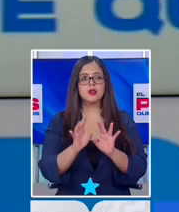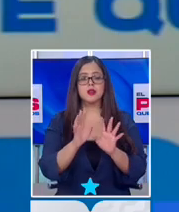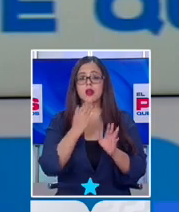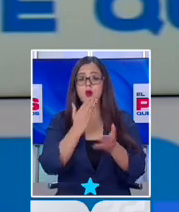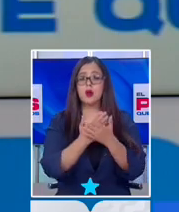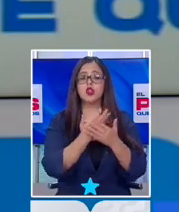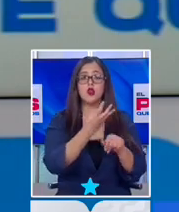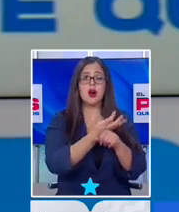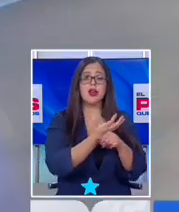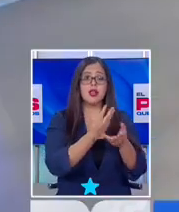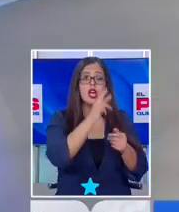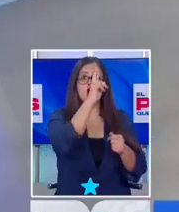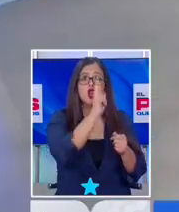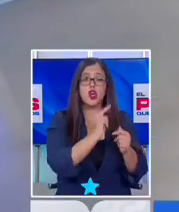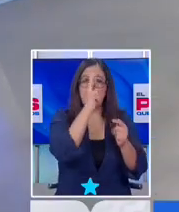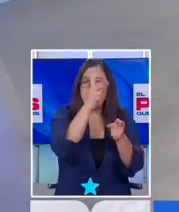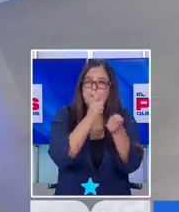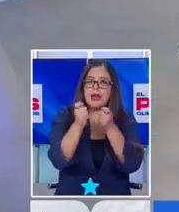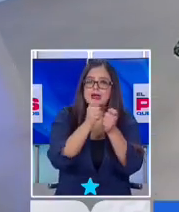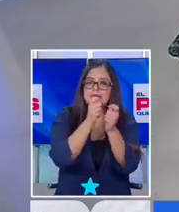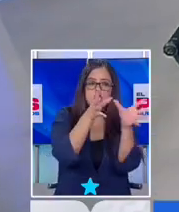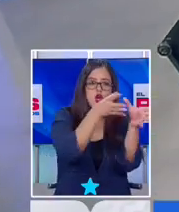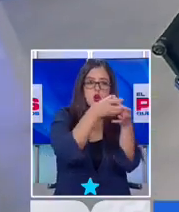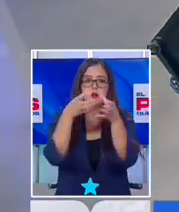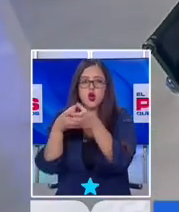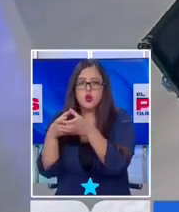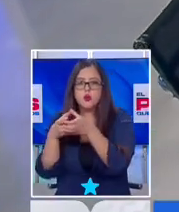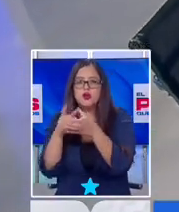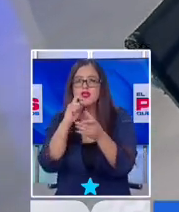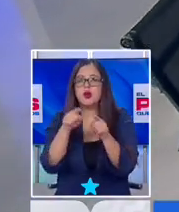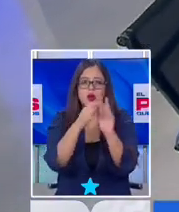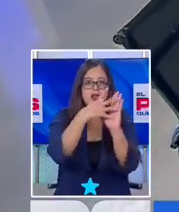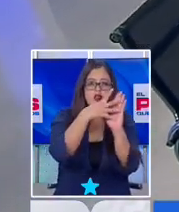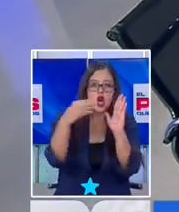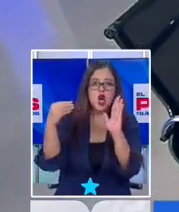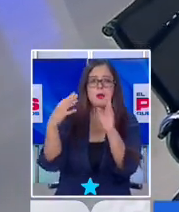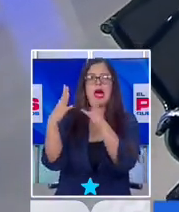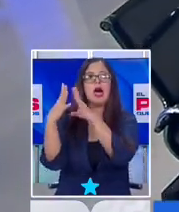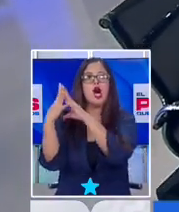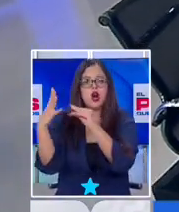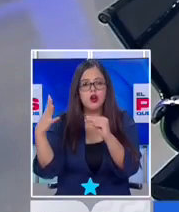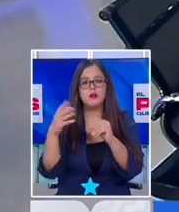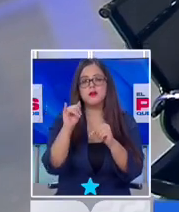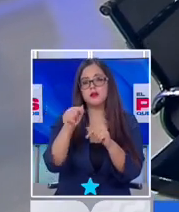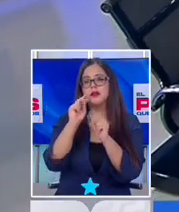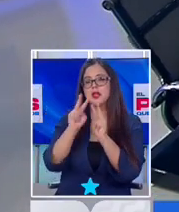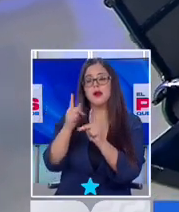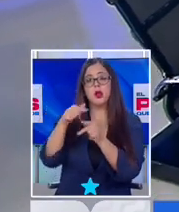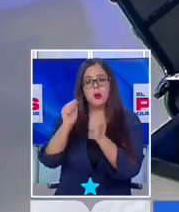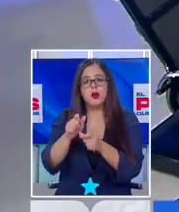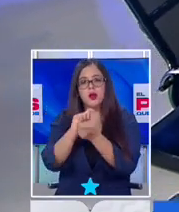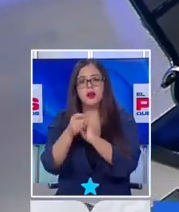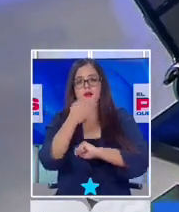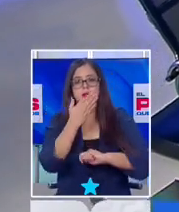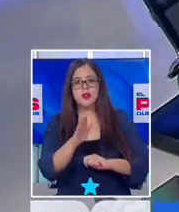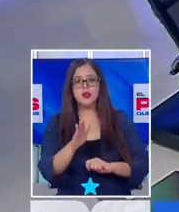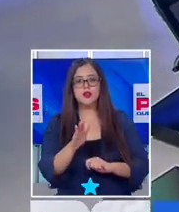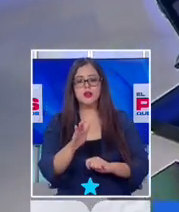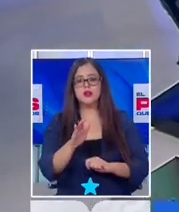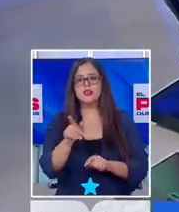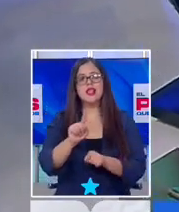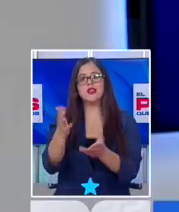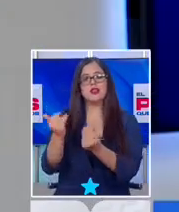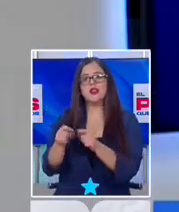funciones de espejos el freno de cambio digamos pero se ha concentrado exacto se ve de esa manera pero eso se puede mejorar sin